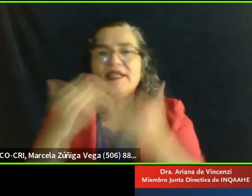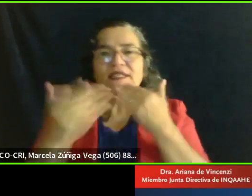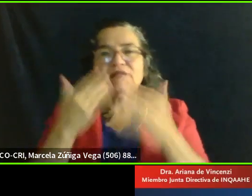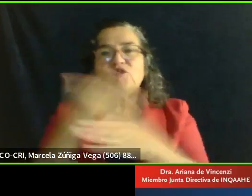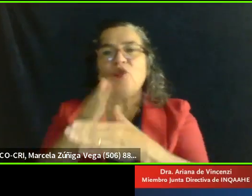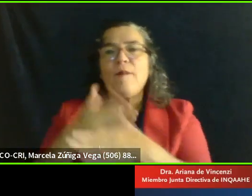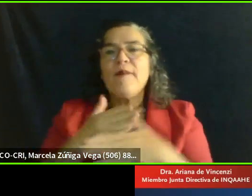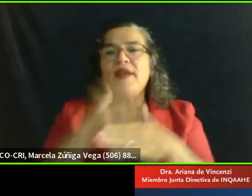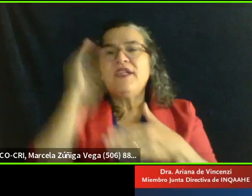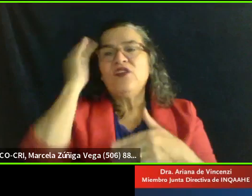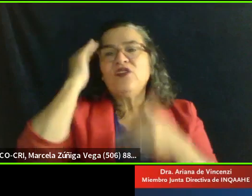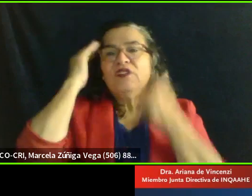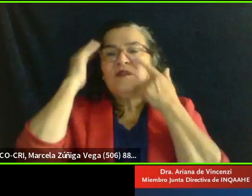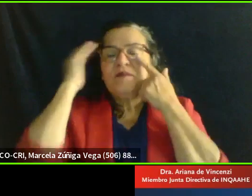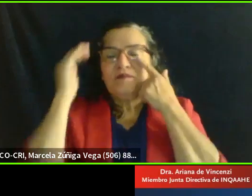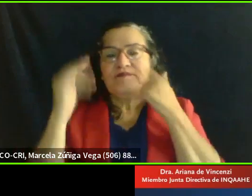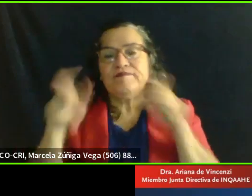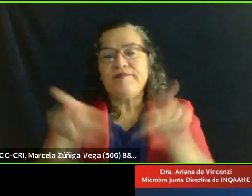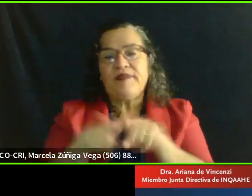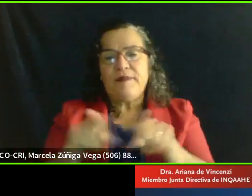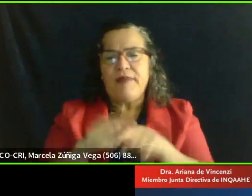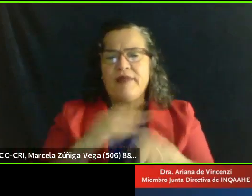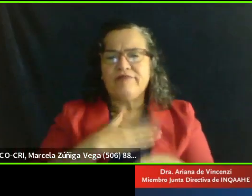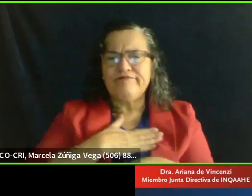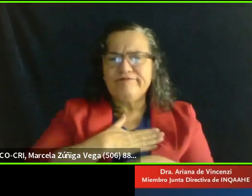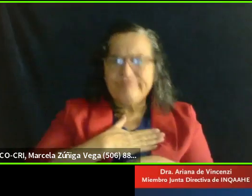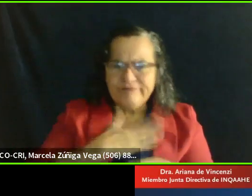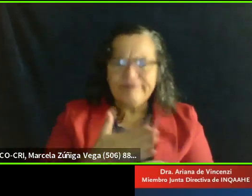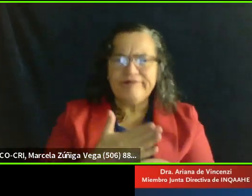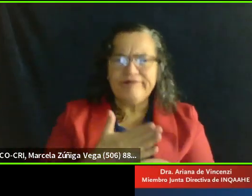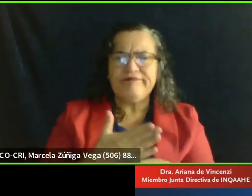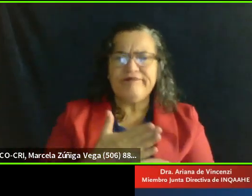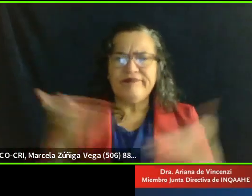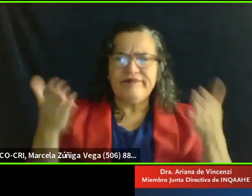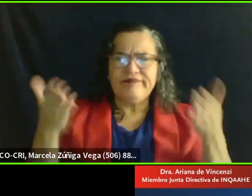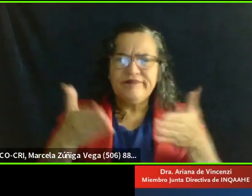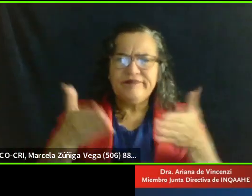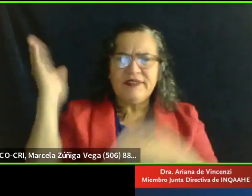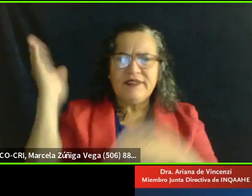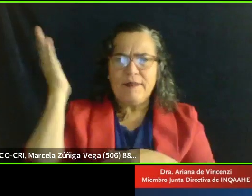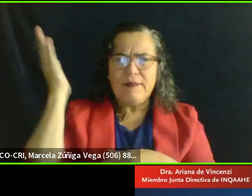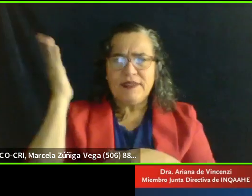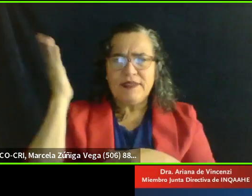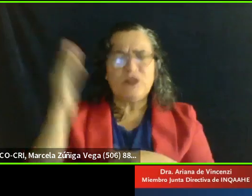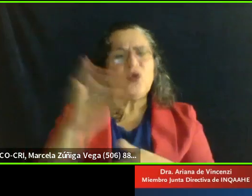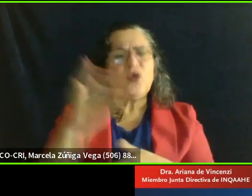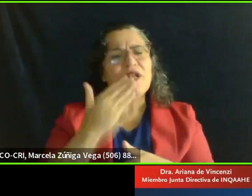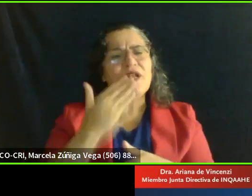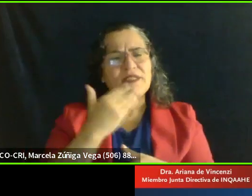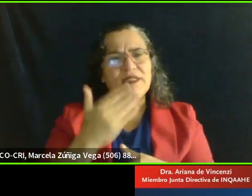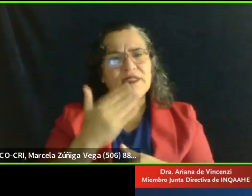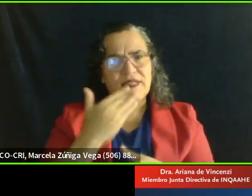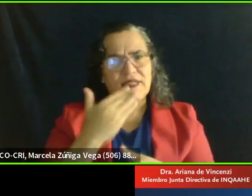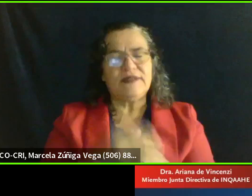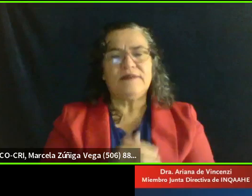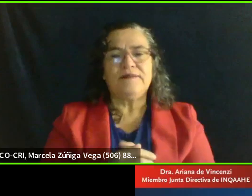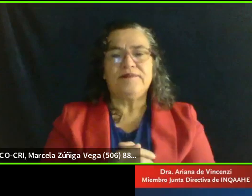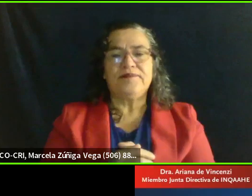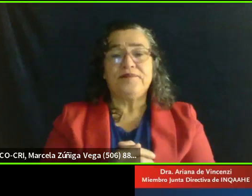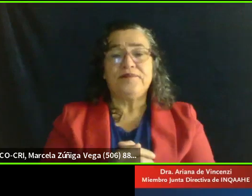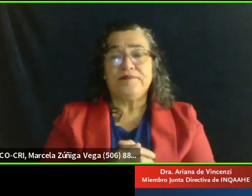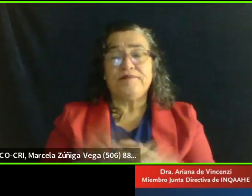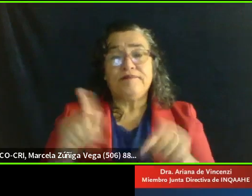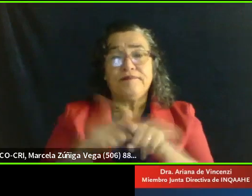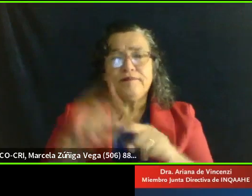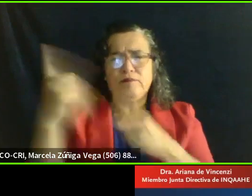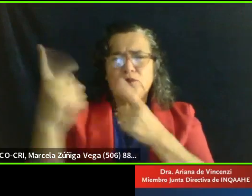este conocimiento y también de la gentileza de poner a disposición la presentación. Eso la gente lo agradece mucho, doctora. Tenemos también bastantes